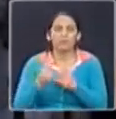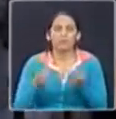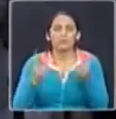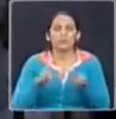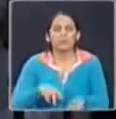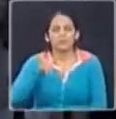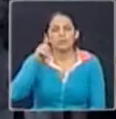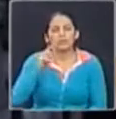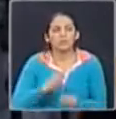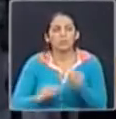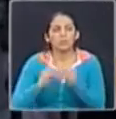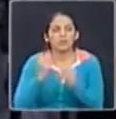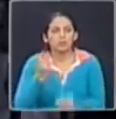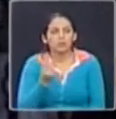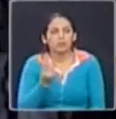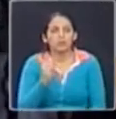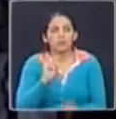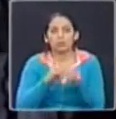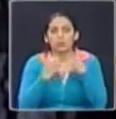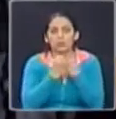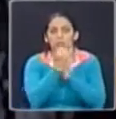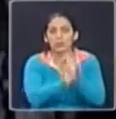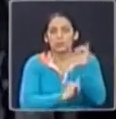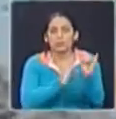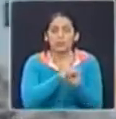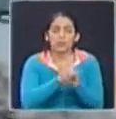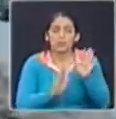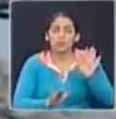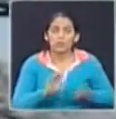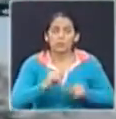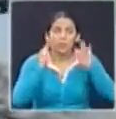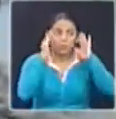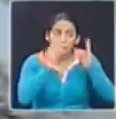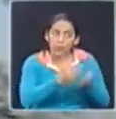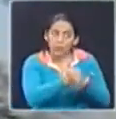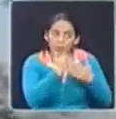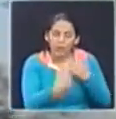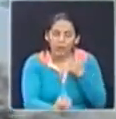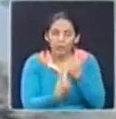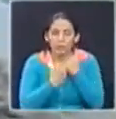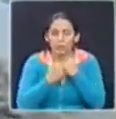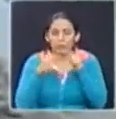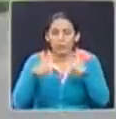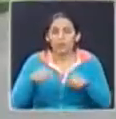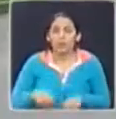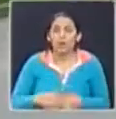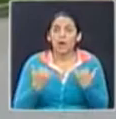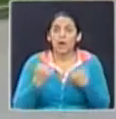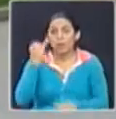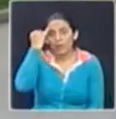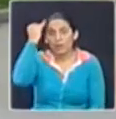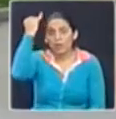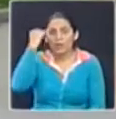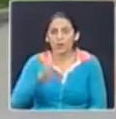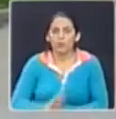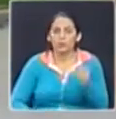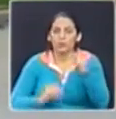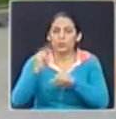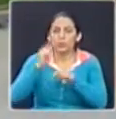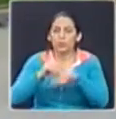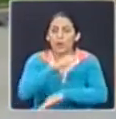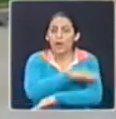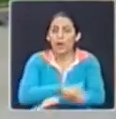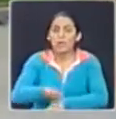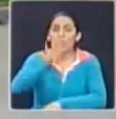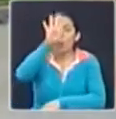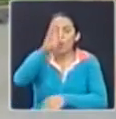financiamiento con organismos internacionales, que es a donde estamos apuntando. La carretera de 4 carriles entre Cuenca y Gualaceo está en su fase de estudios y con